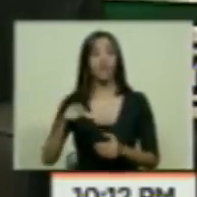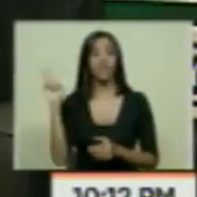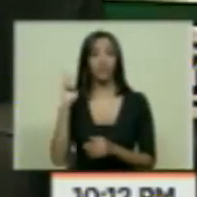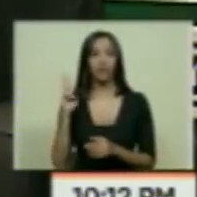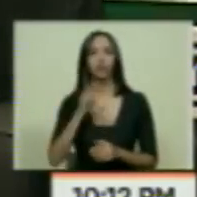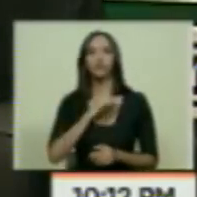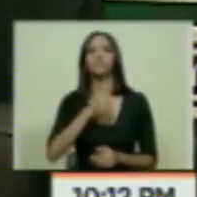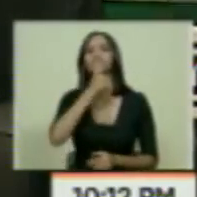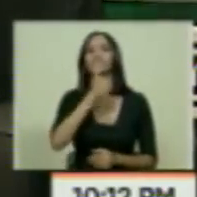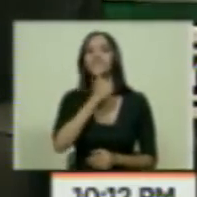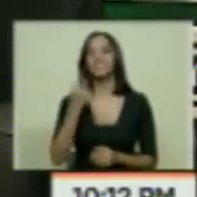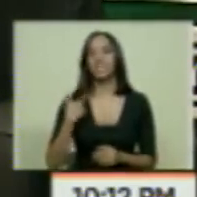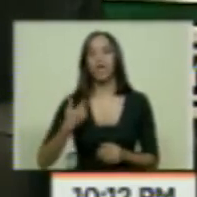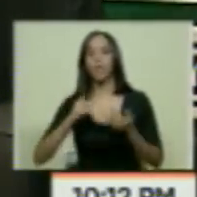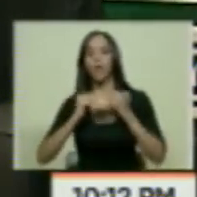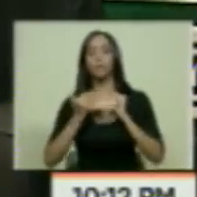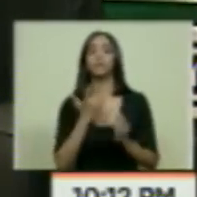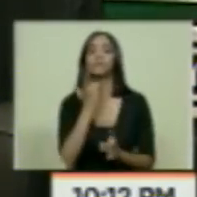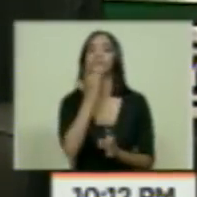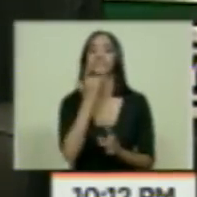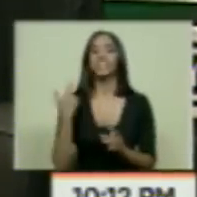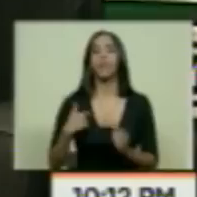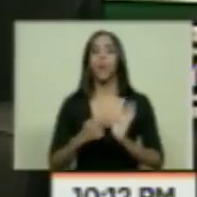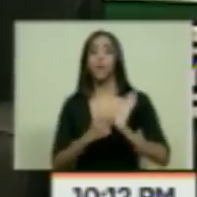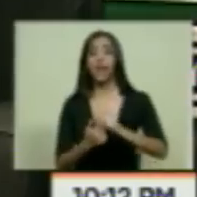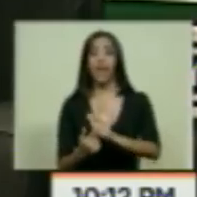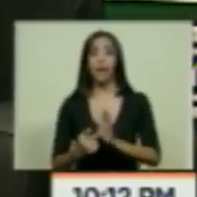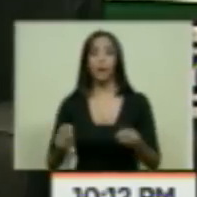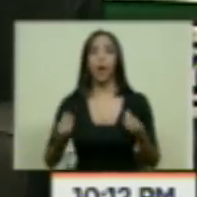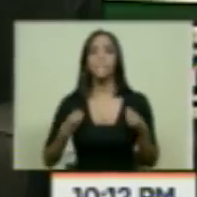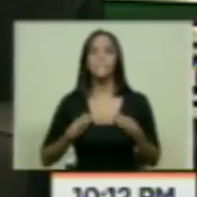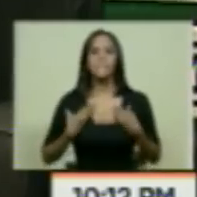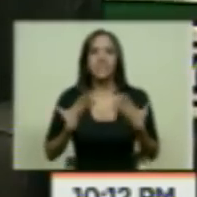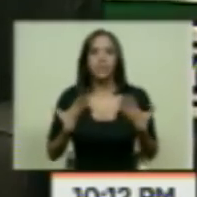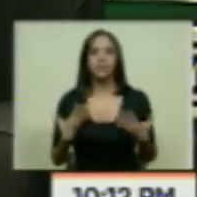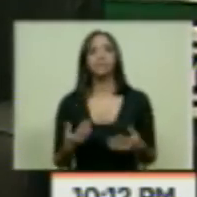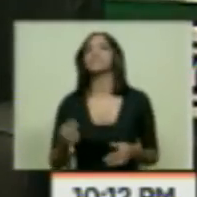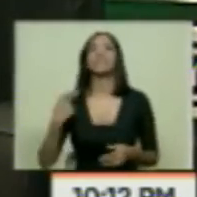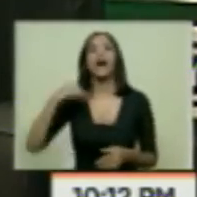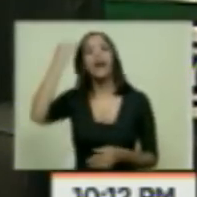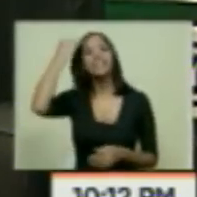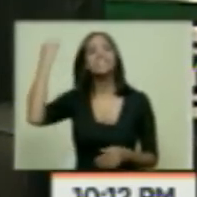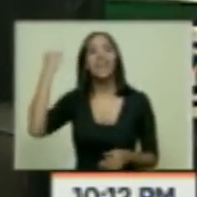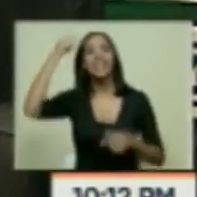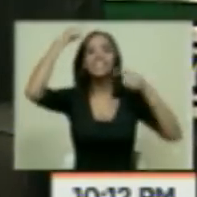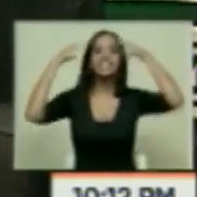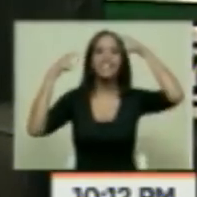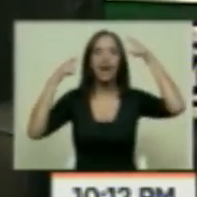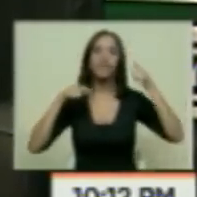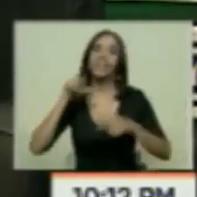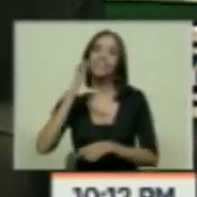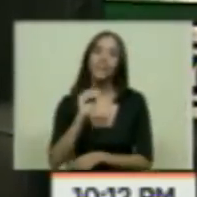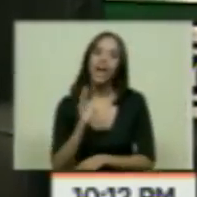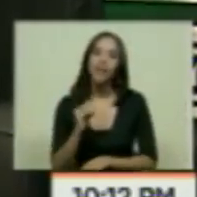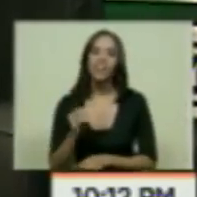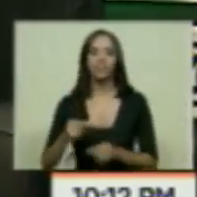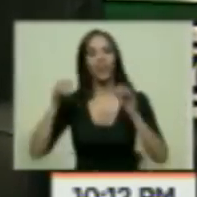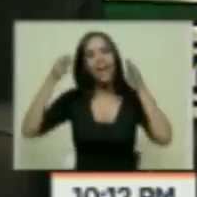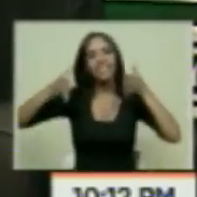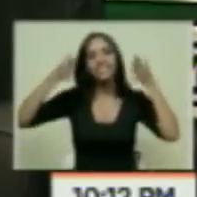tenemos moral, porque tenemos un ejemplo vivo. Estoy hablando de las ideas de Chávez, estoy hablando de las enseñanzas de